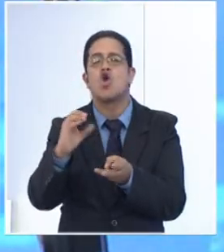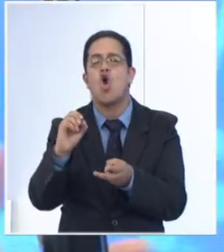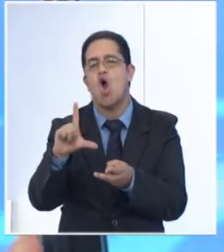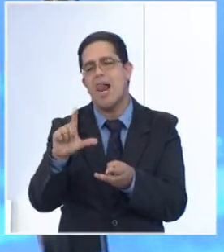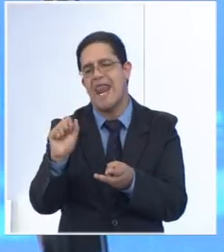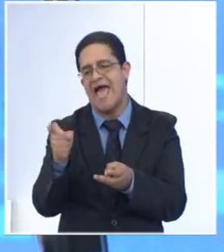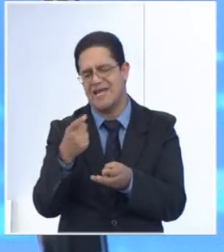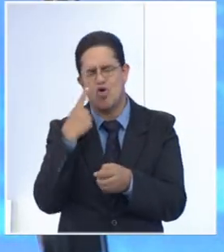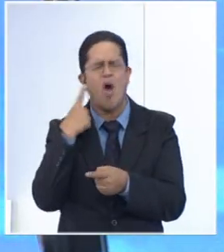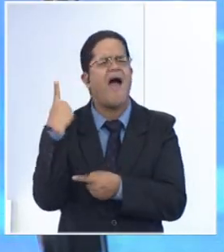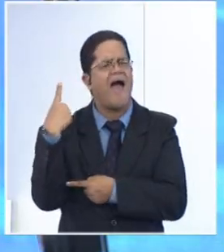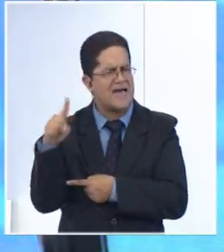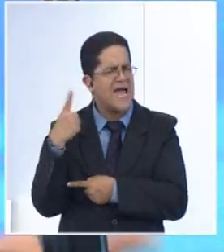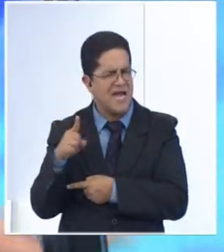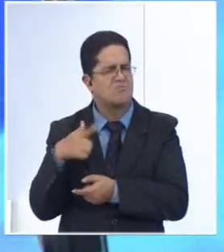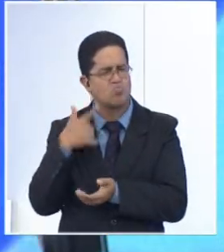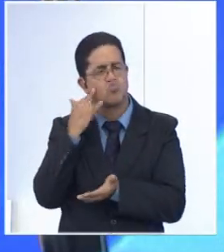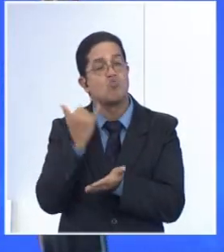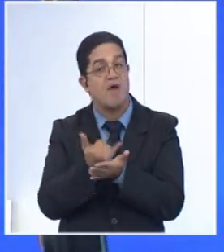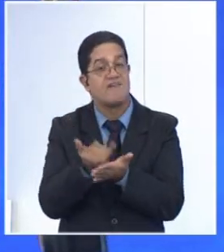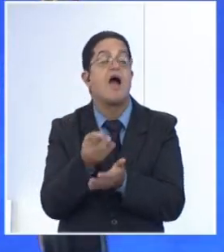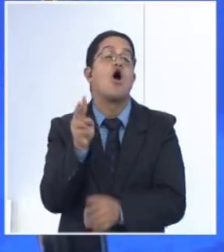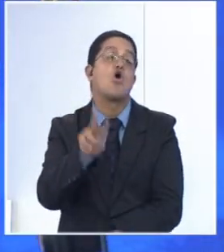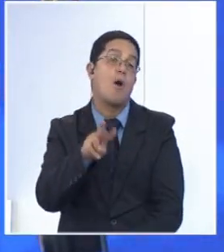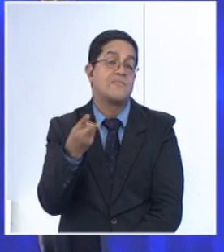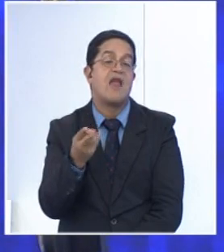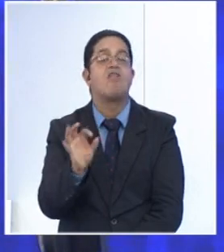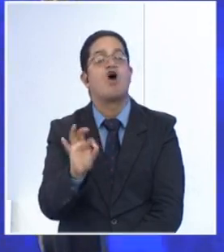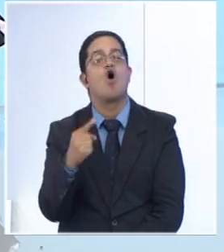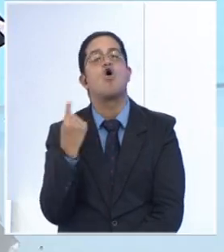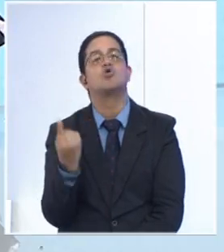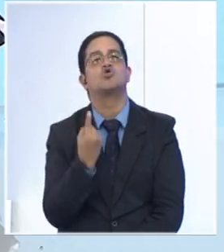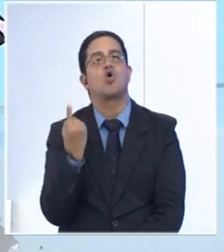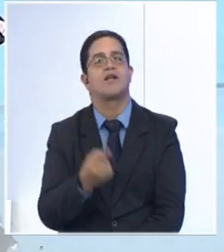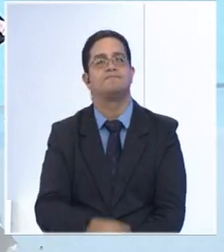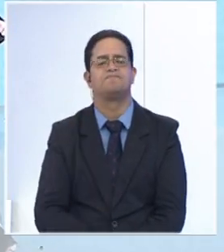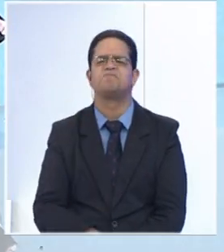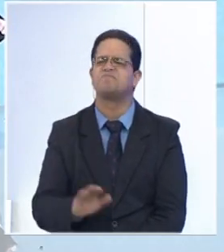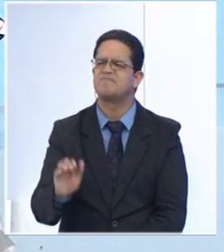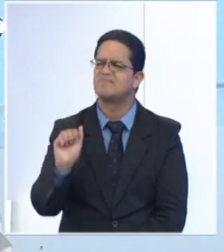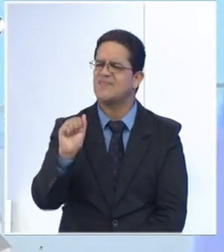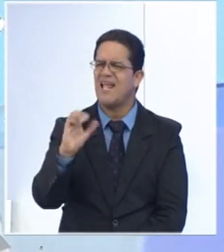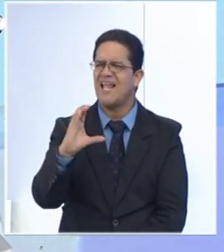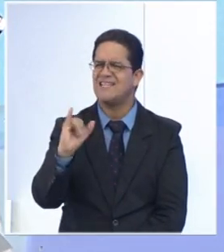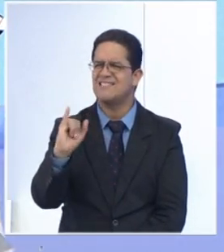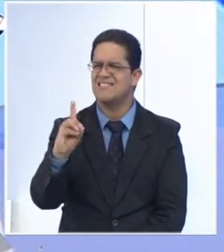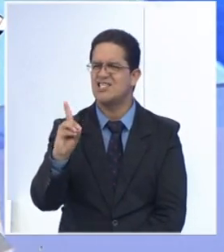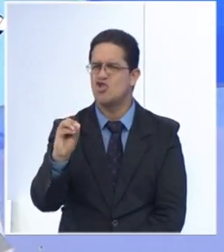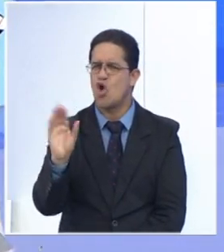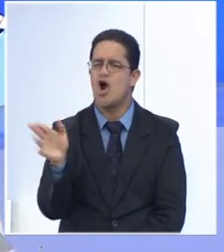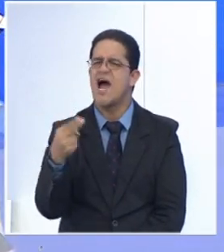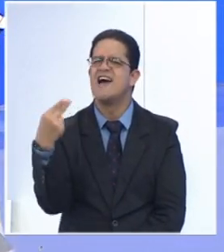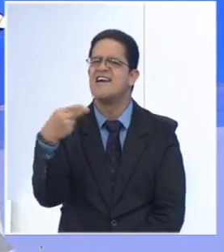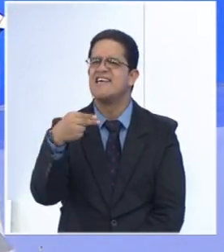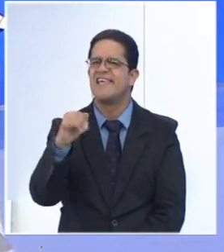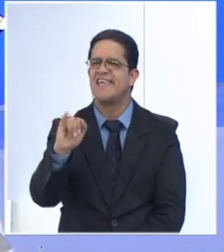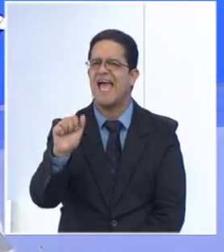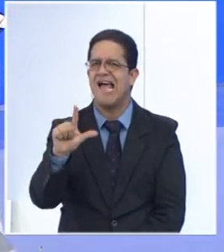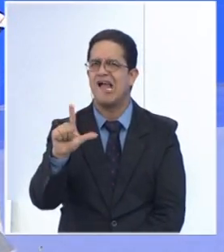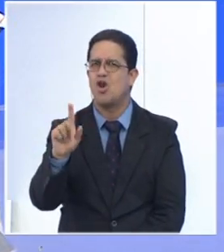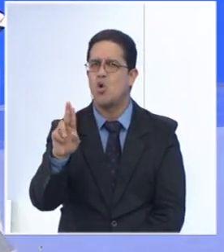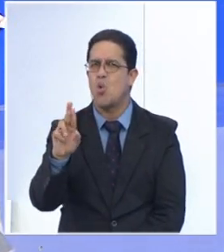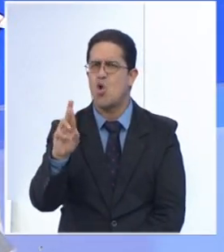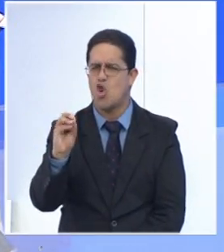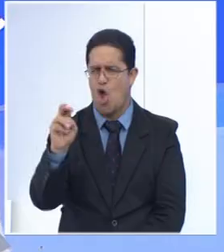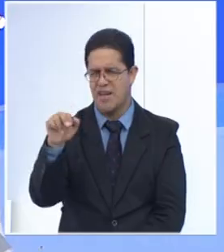sea, hay varias opciones que se pueden plantear, combinadas o solas. Cuando nos hablan del ácido hialurónico, nos preguntan cada cuánto tiempo podría hacerse la